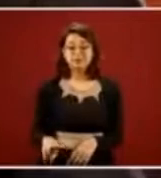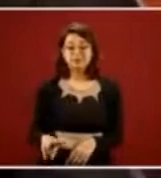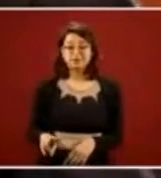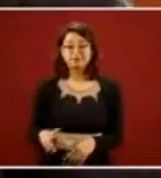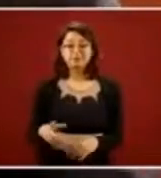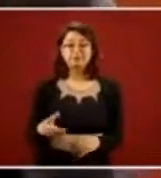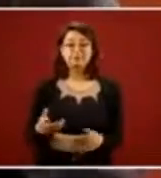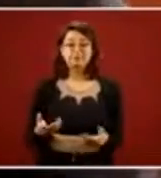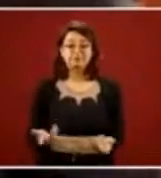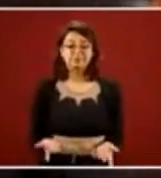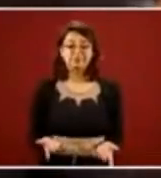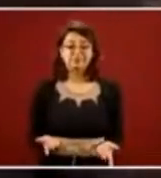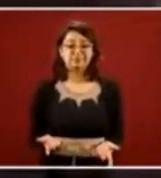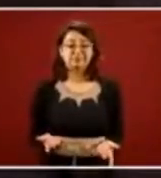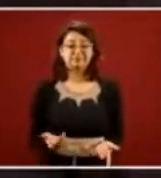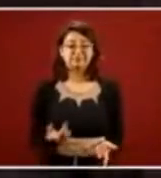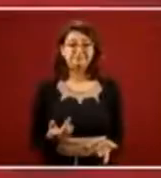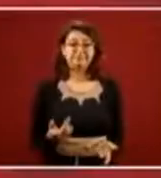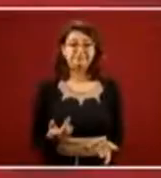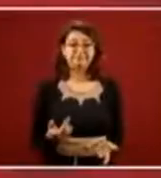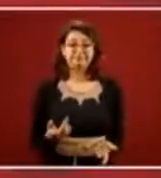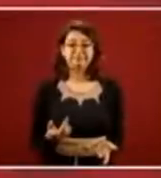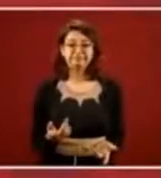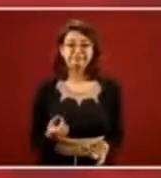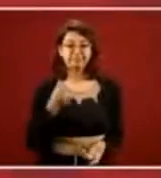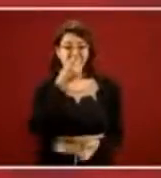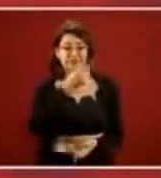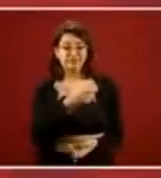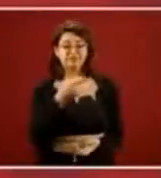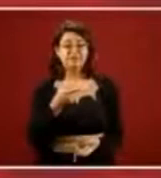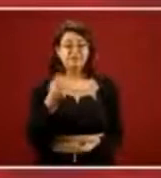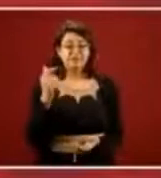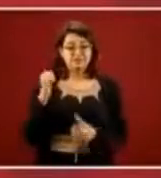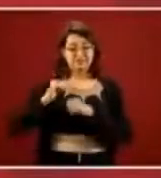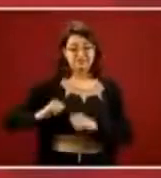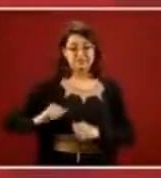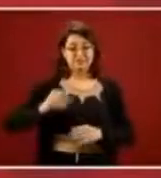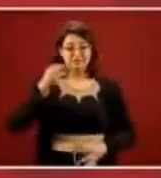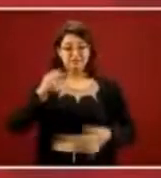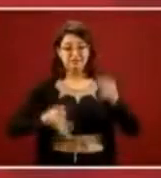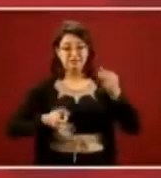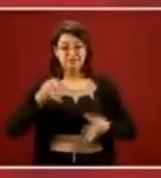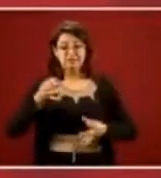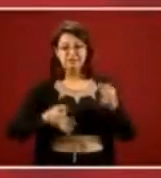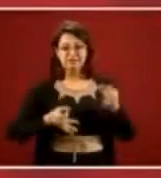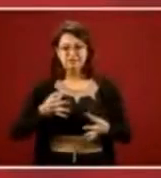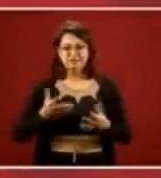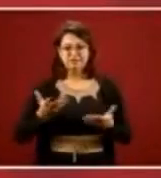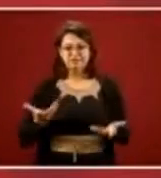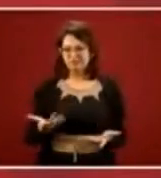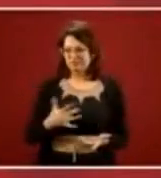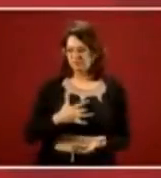pues esta protesta de parte del fiscal en defensa de su autonomía